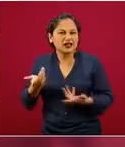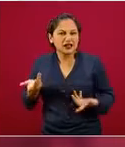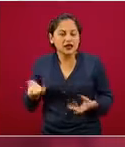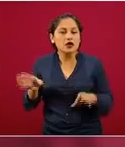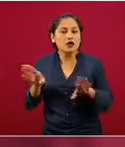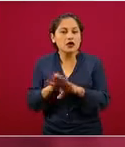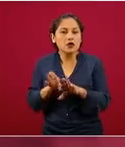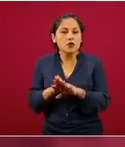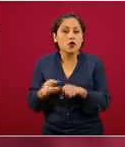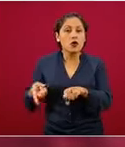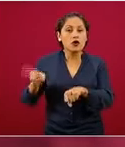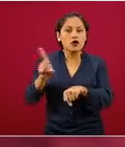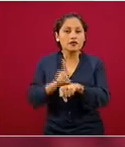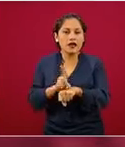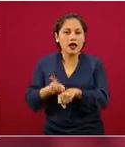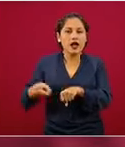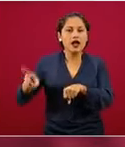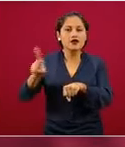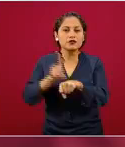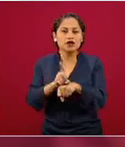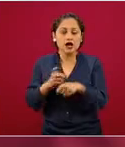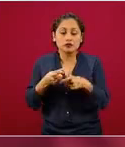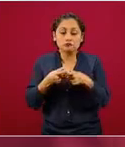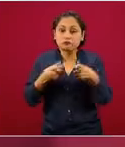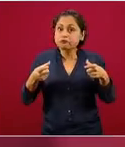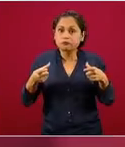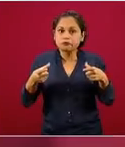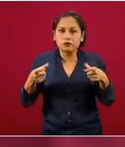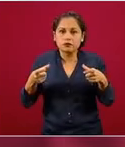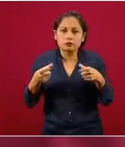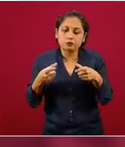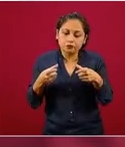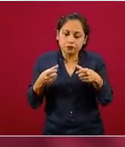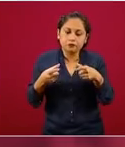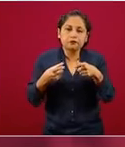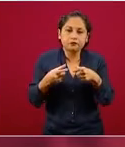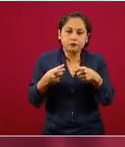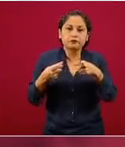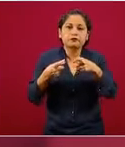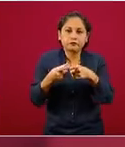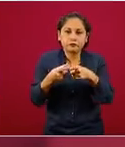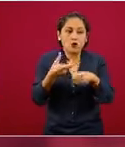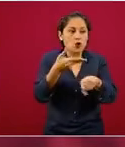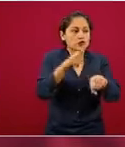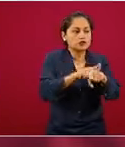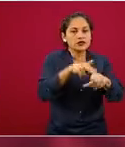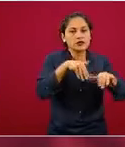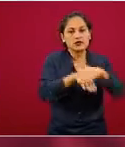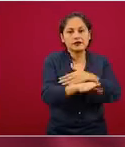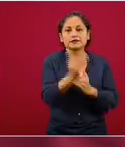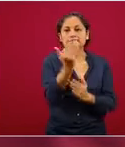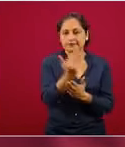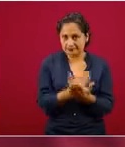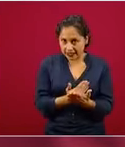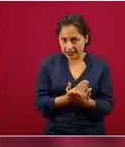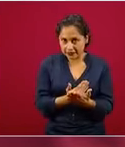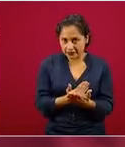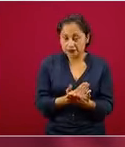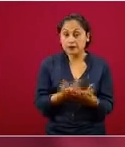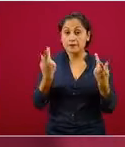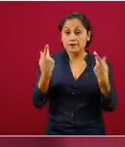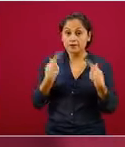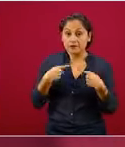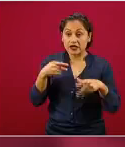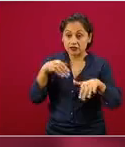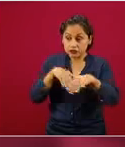por día tenemos menos casos y por consiguiente menos hospitalizaciones, menos personas en las terapias